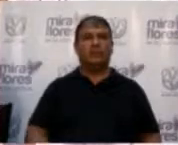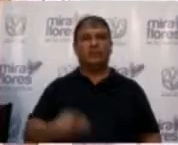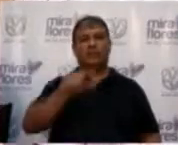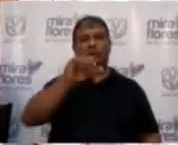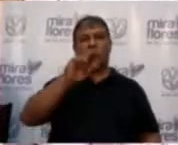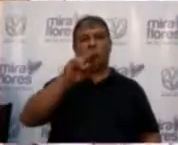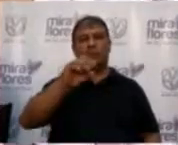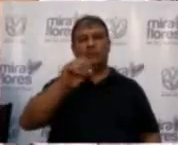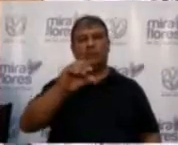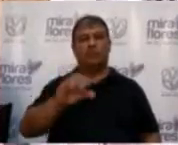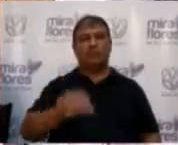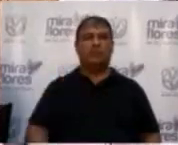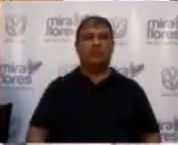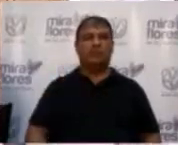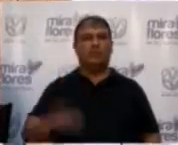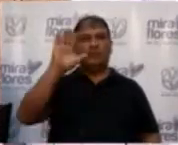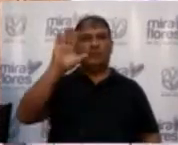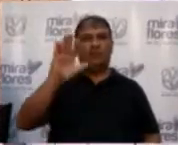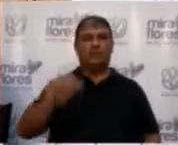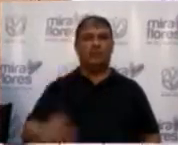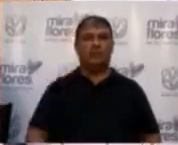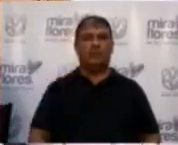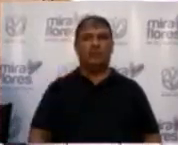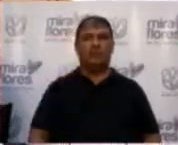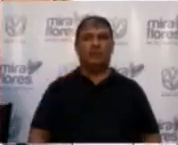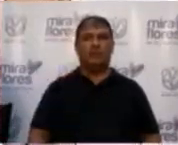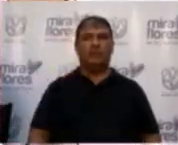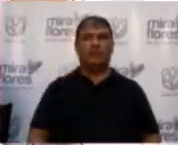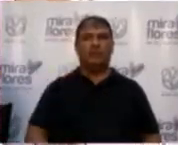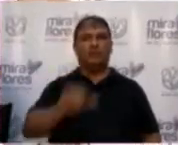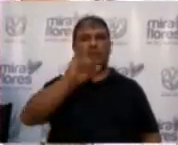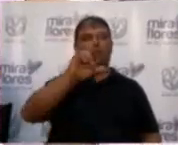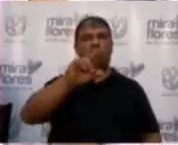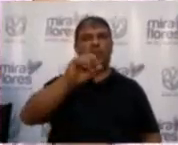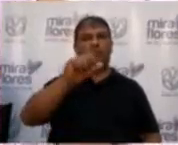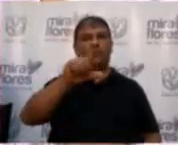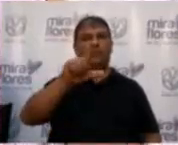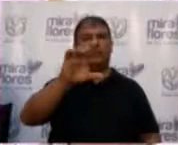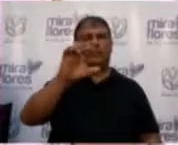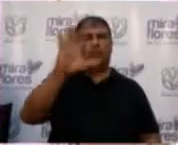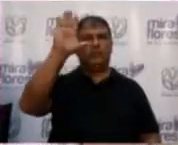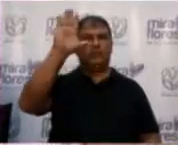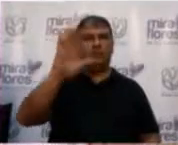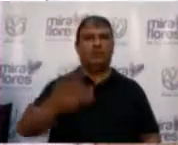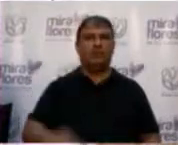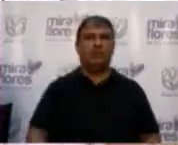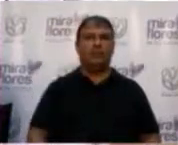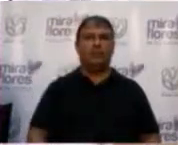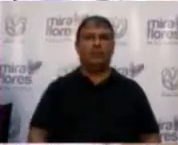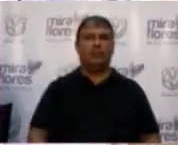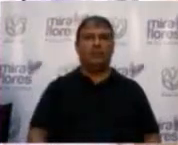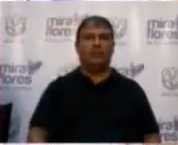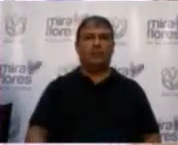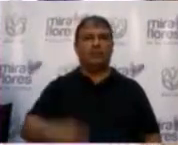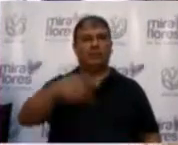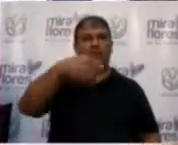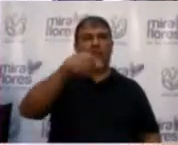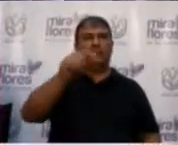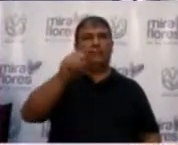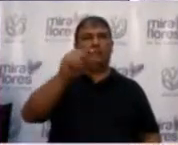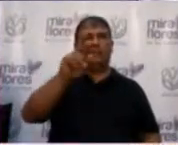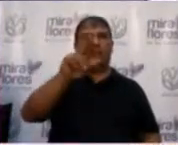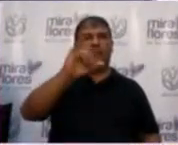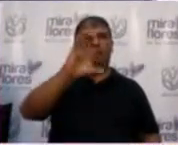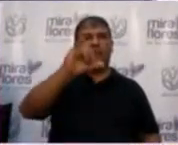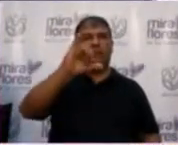Señor Gino Costa Santolaya. Presente. Señor Israel Orlando Acuña Huancoquis. Presente. Señora Patricia del